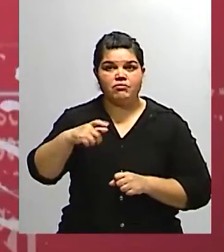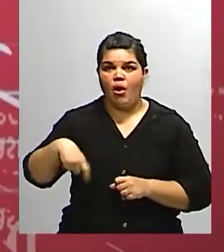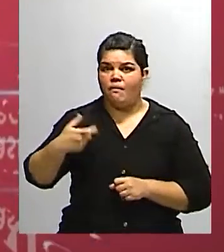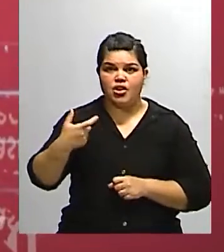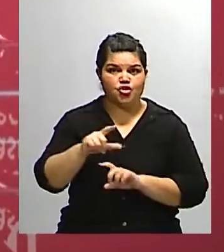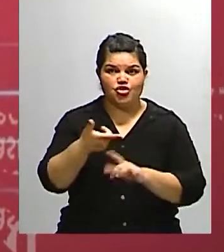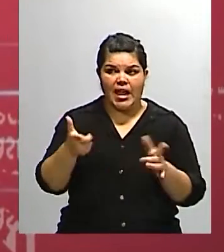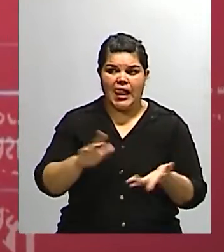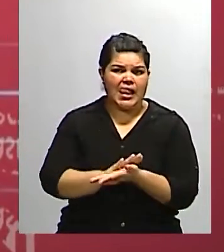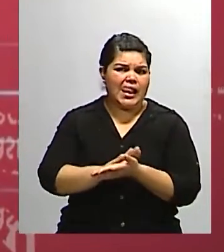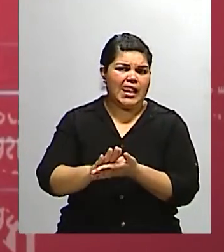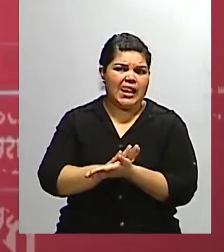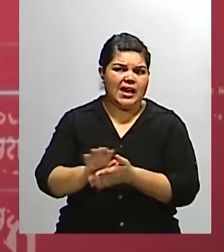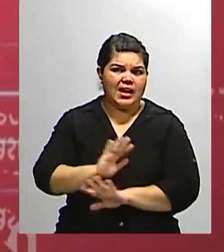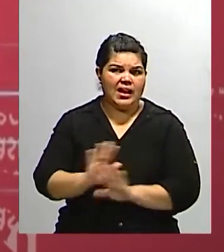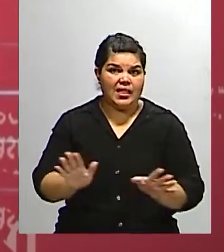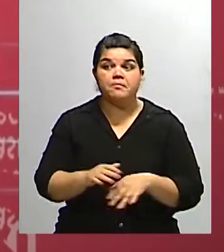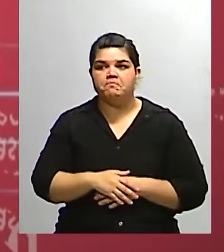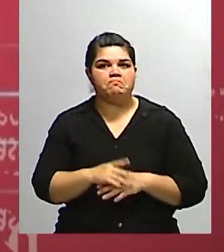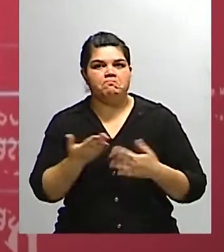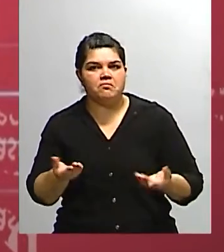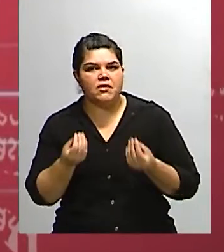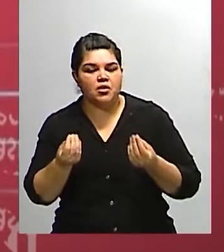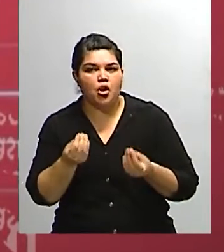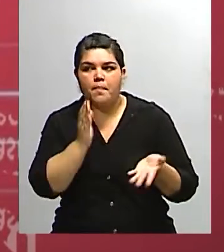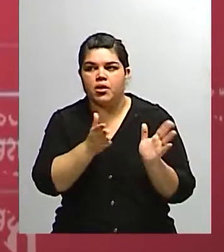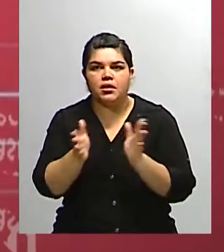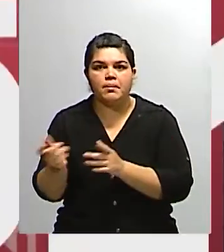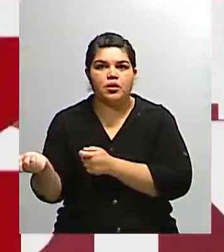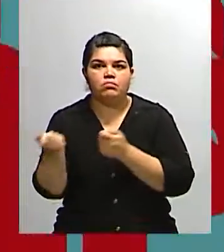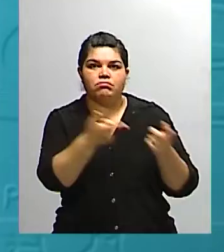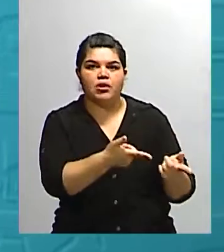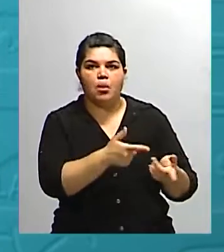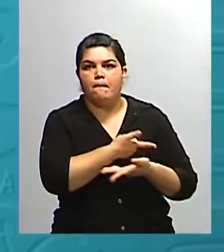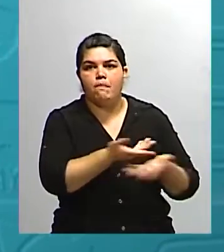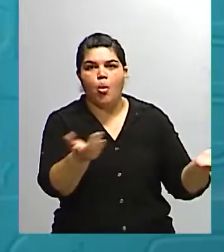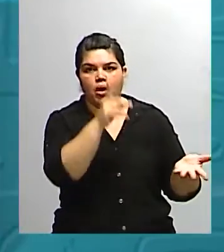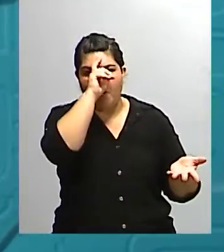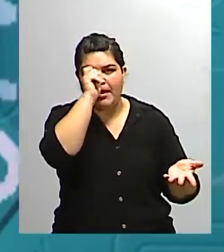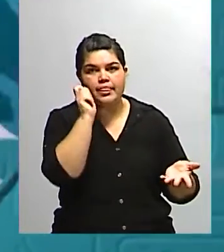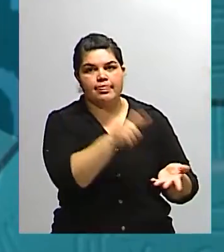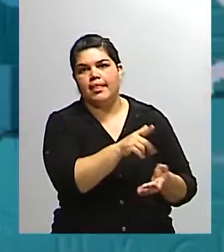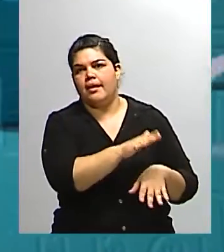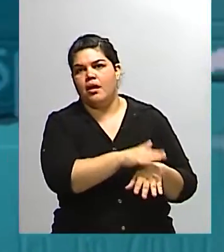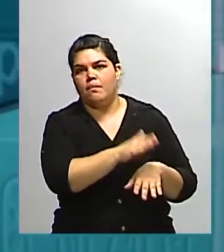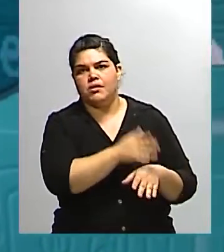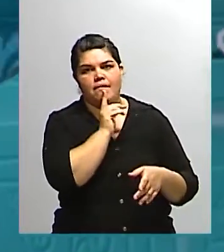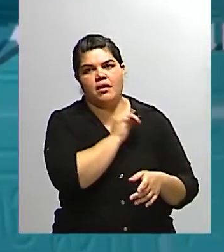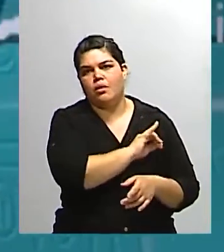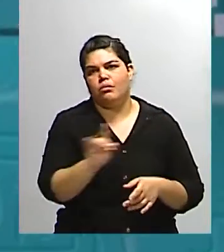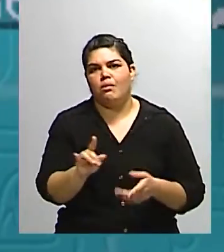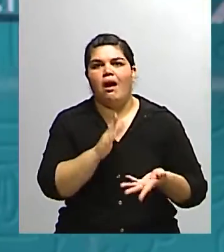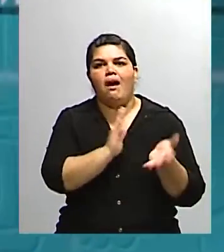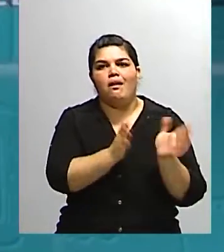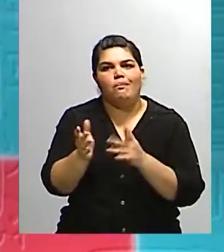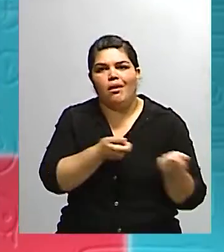el peso mayor para el tratamiento de cualquier tipo de enfermedad cae en el sistema público y obviamente en este también, ¿no? En el caso de la enfermedad